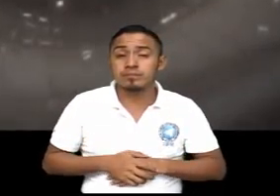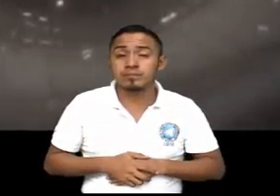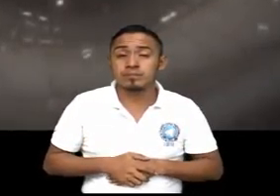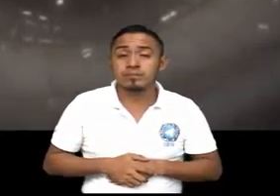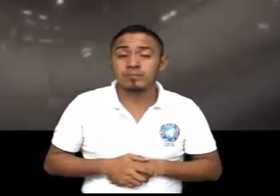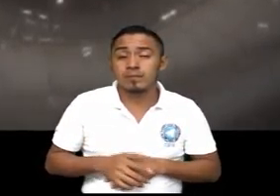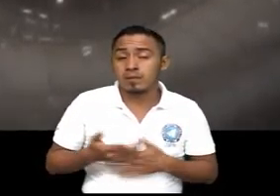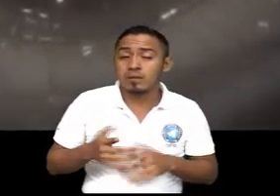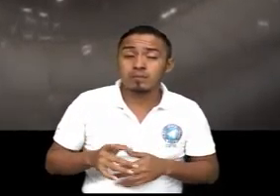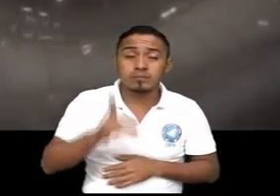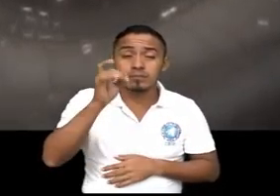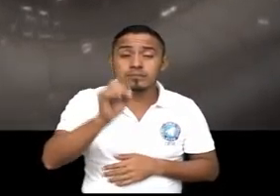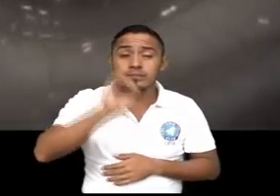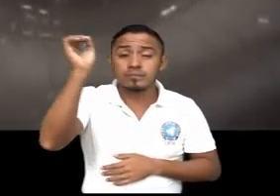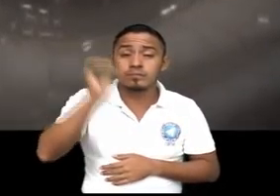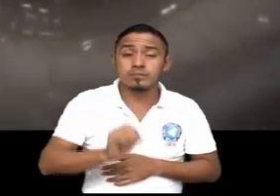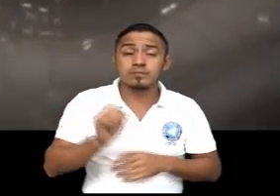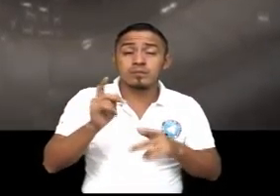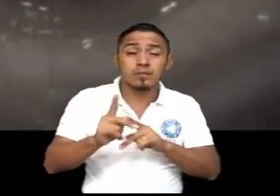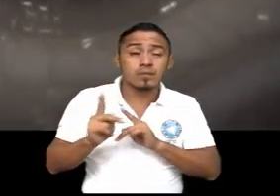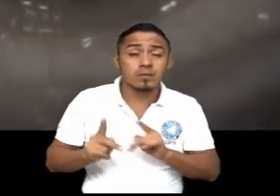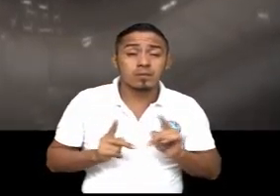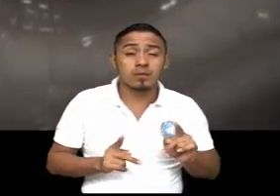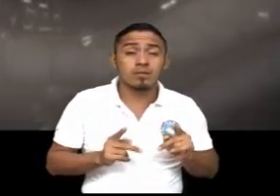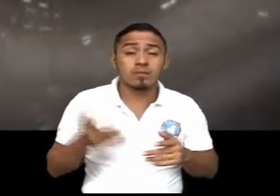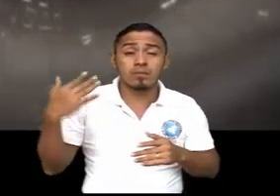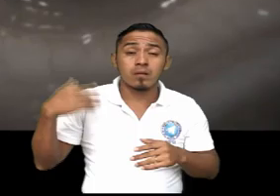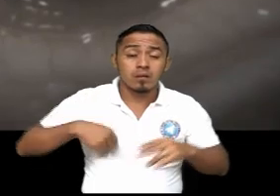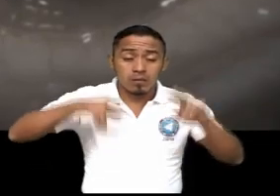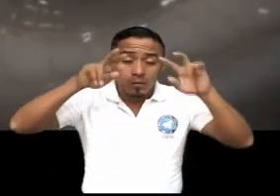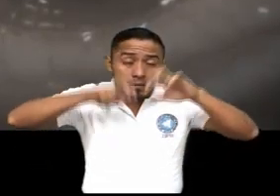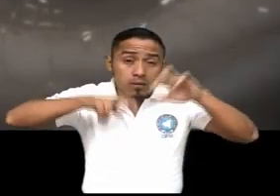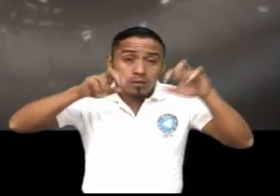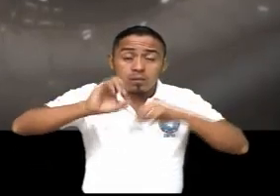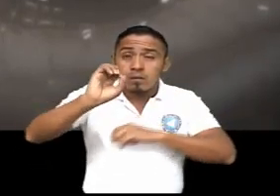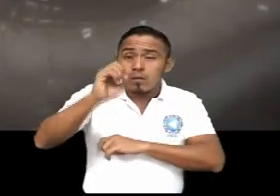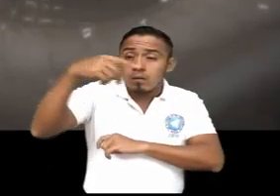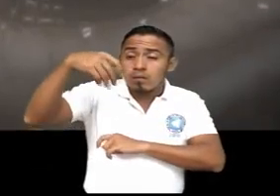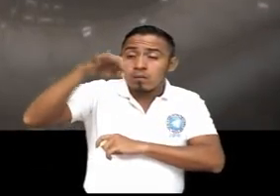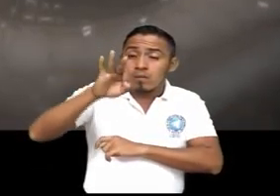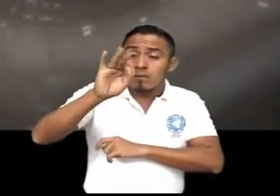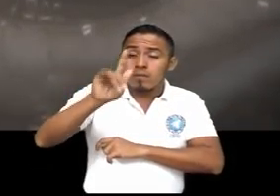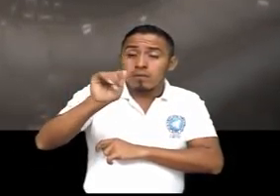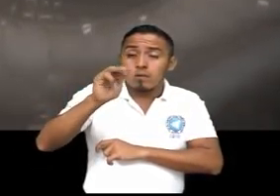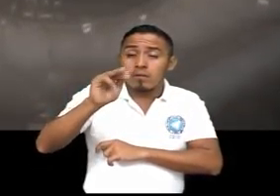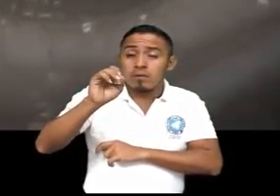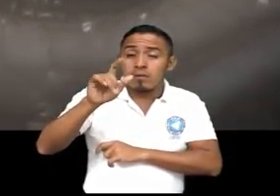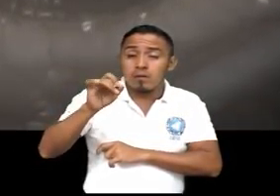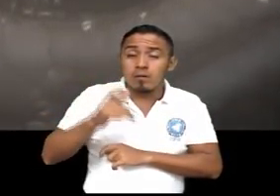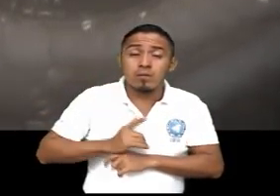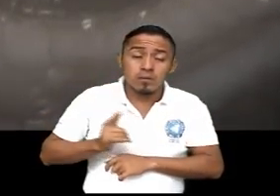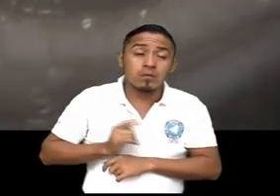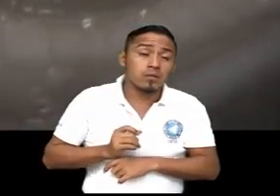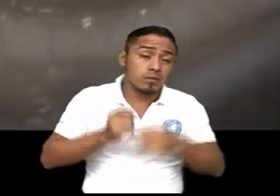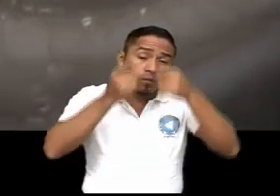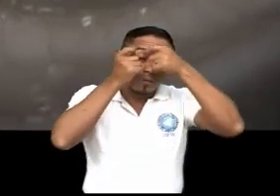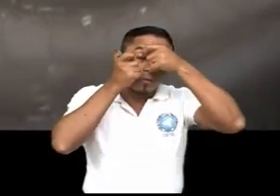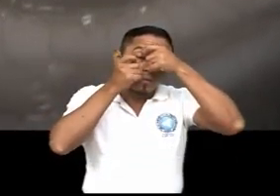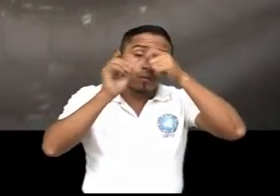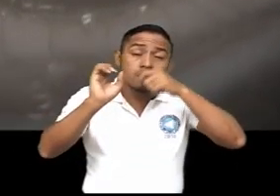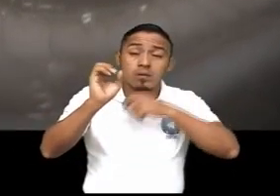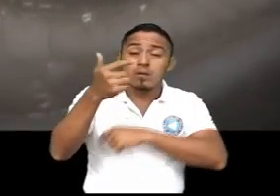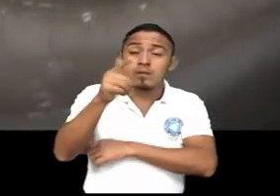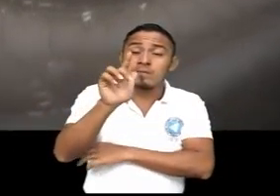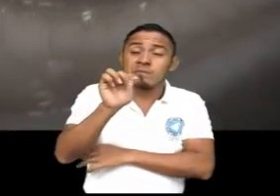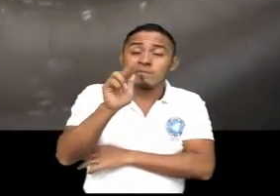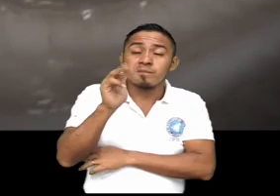se dice que el 10% de los pacientes que el oftalmólogo le da seguimiento tienen glaucoma. El 10%.